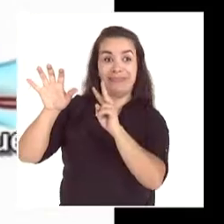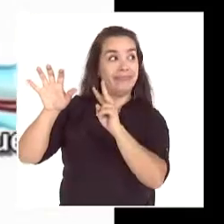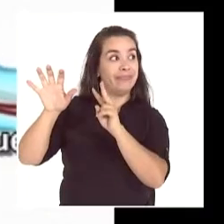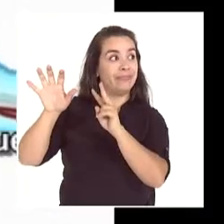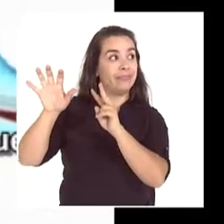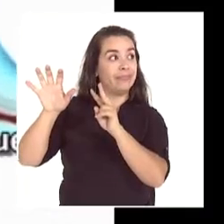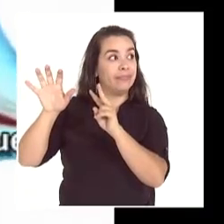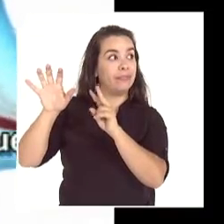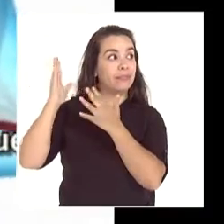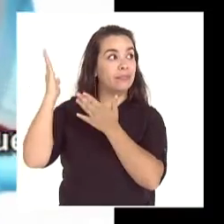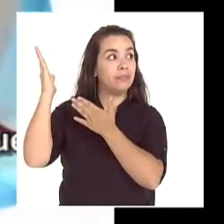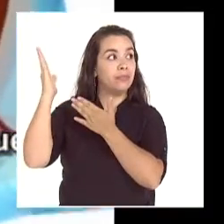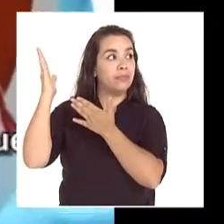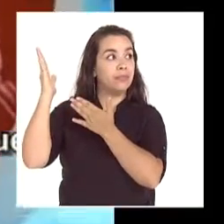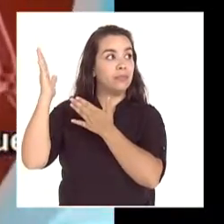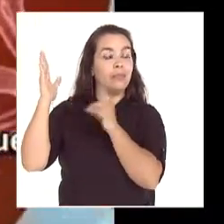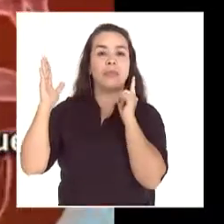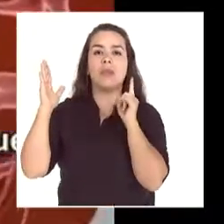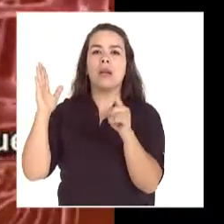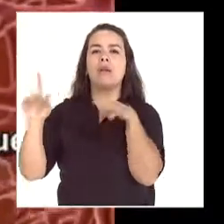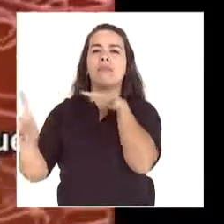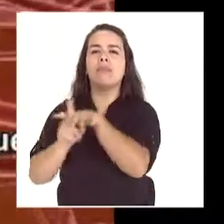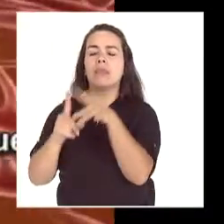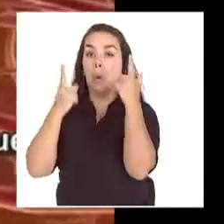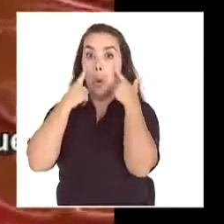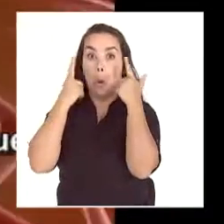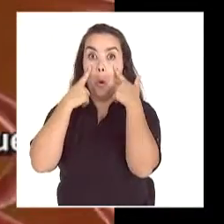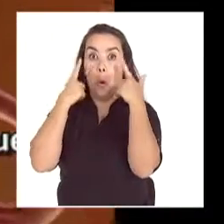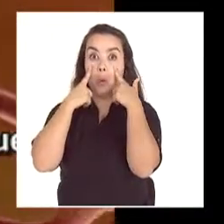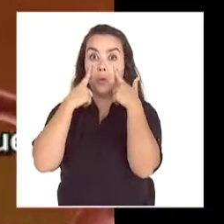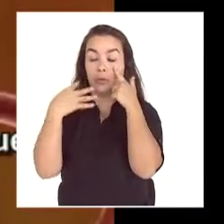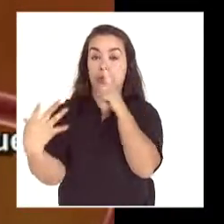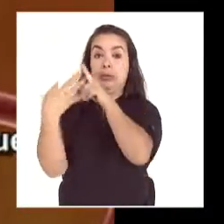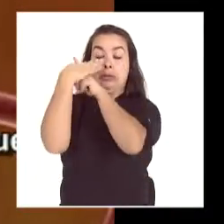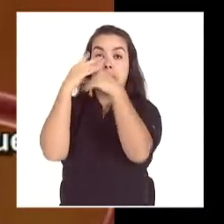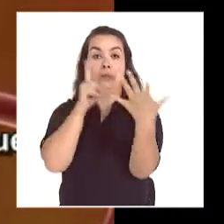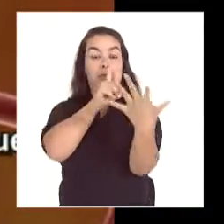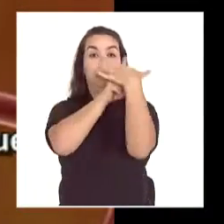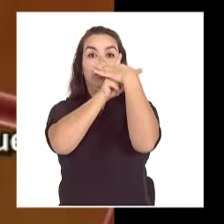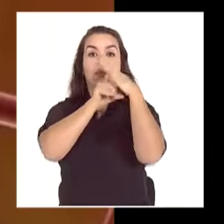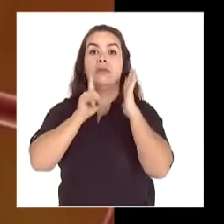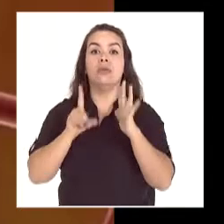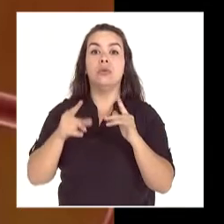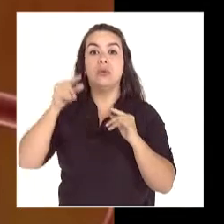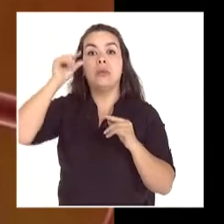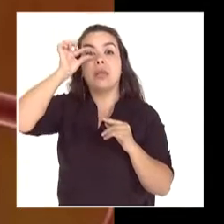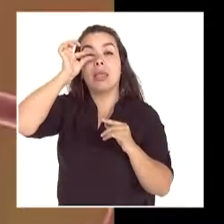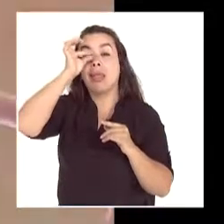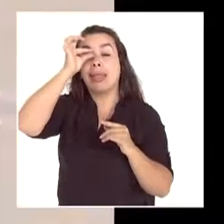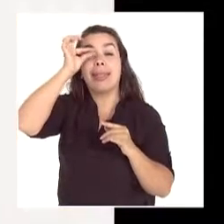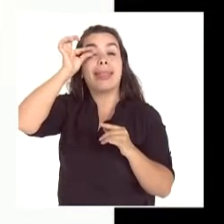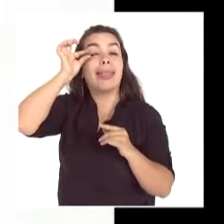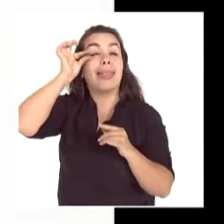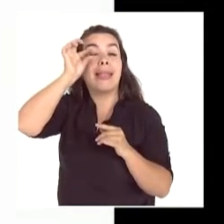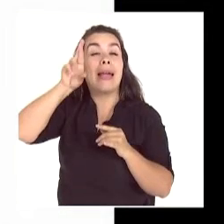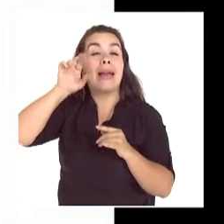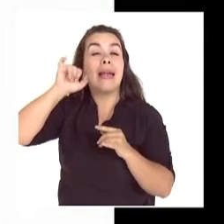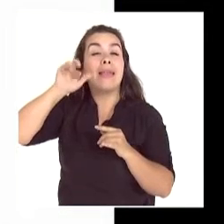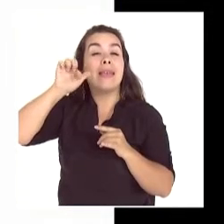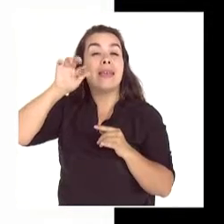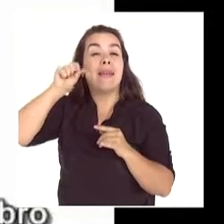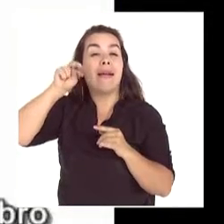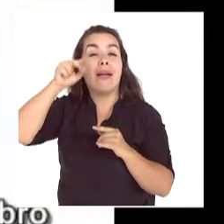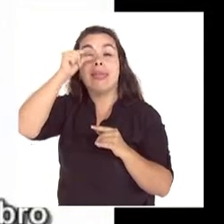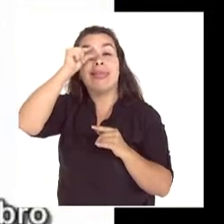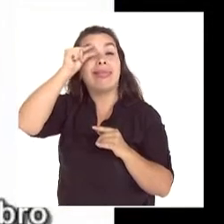este momento. Entonces afecta a los ojos y puede producir alteraciones en la retina, lo que se llama retinopatía